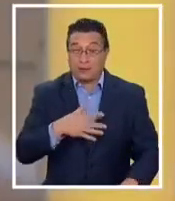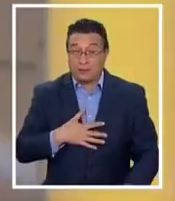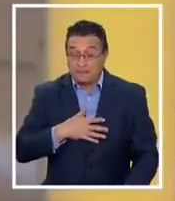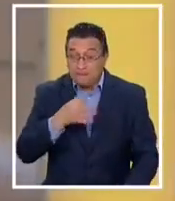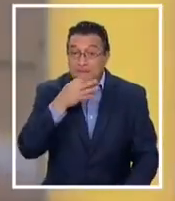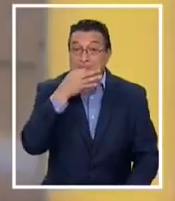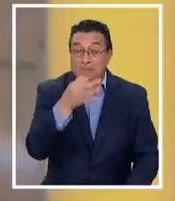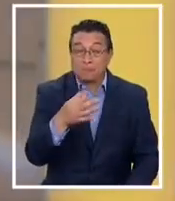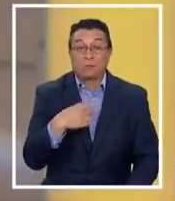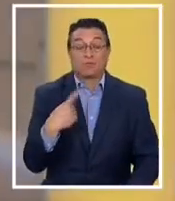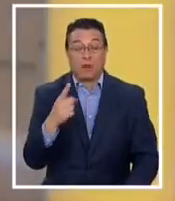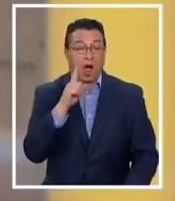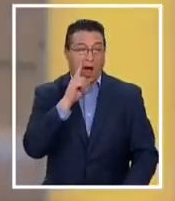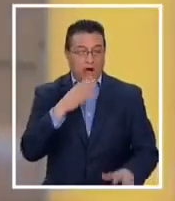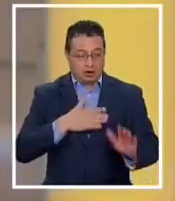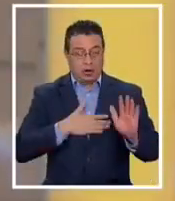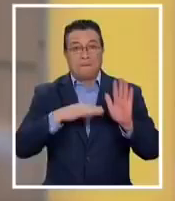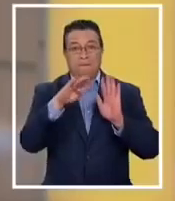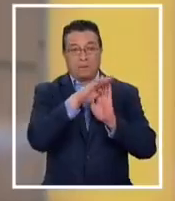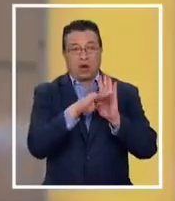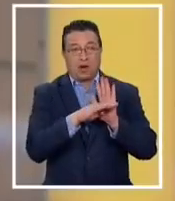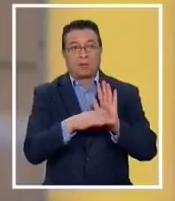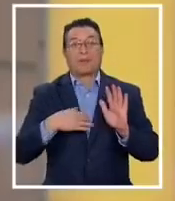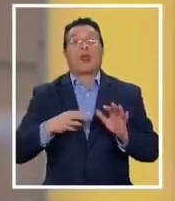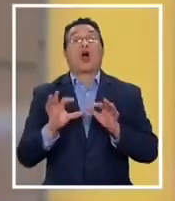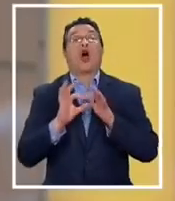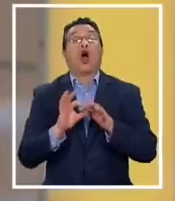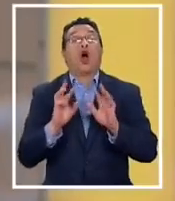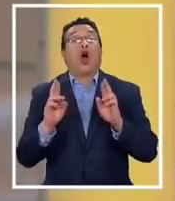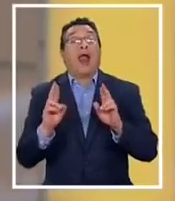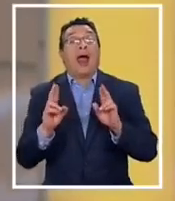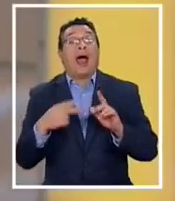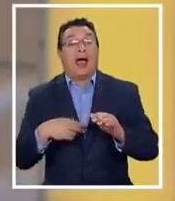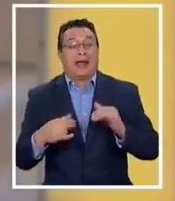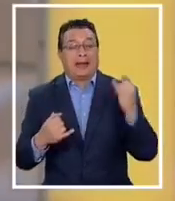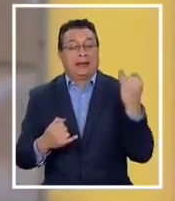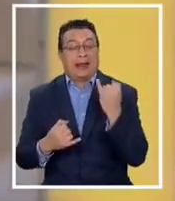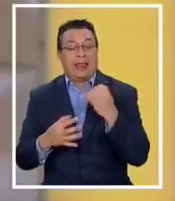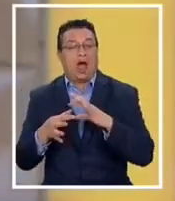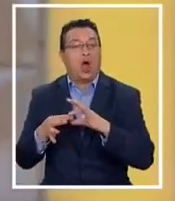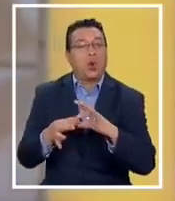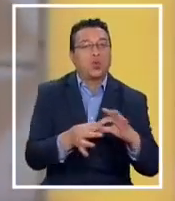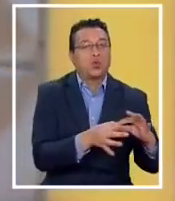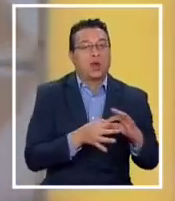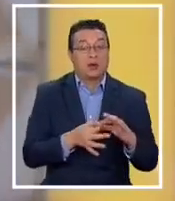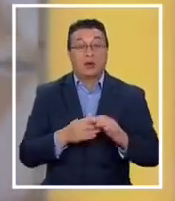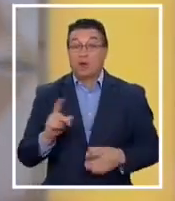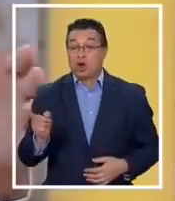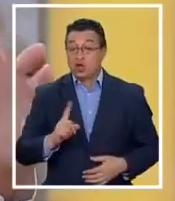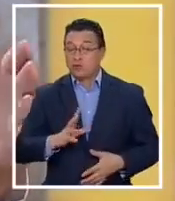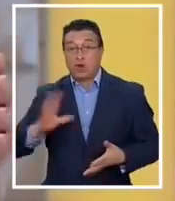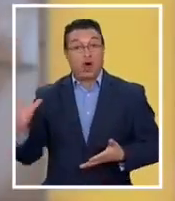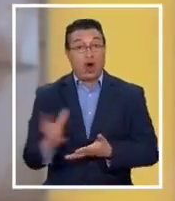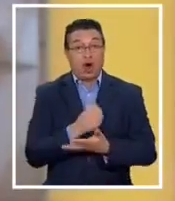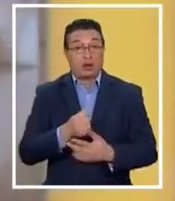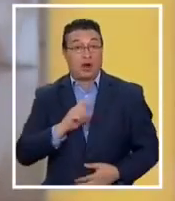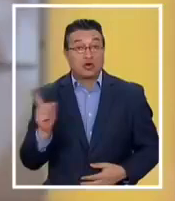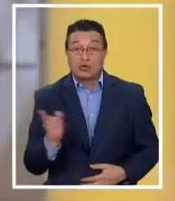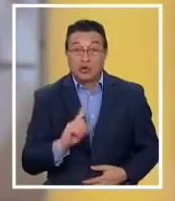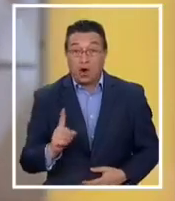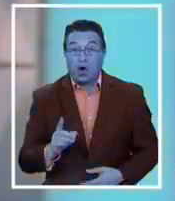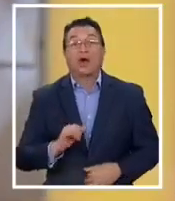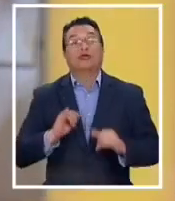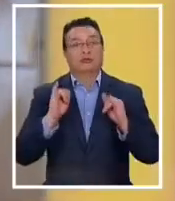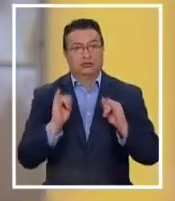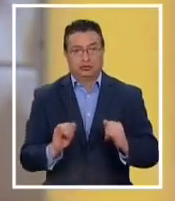que tenemos un programa yo espero la uni a la izquierda si no se logra la unidad de todo vamos a ir